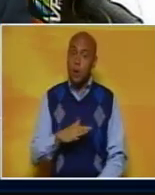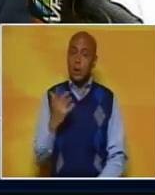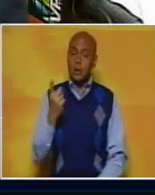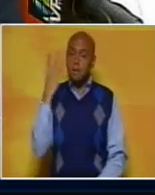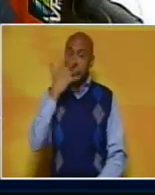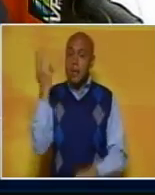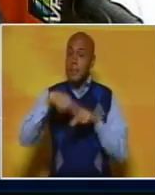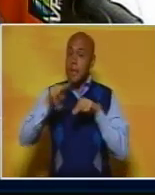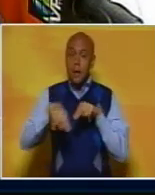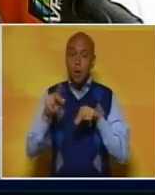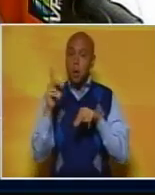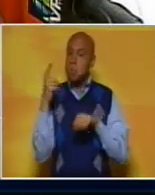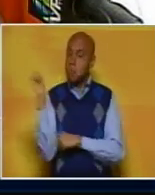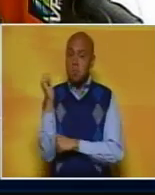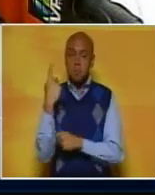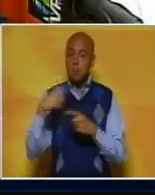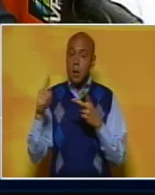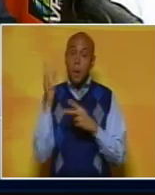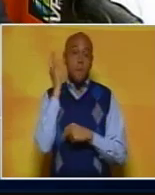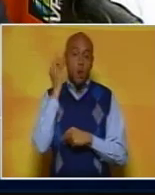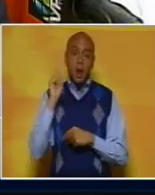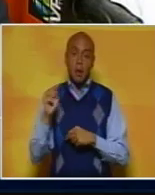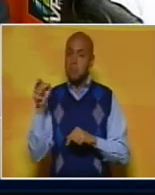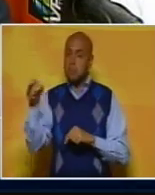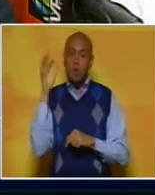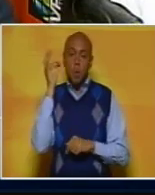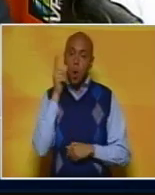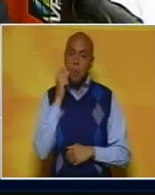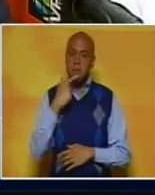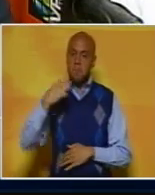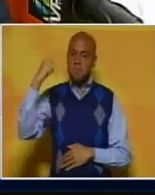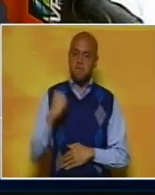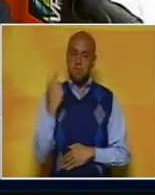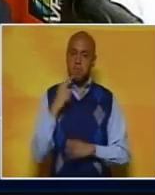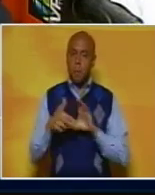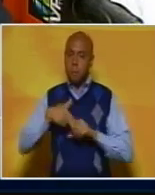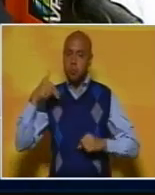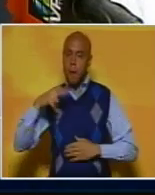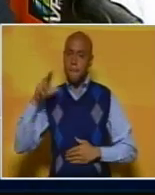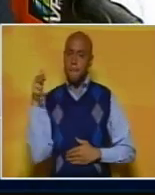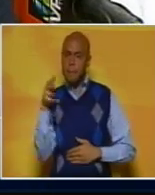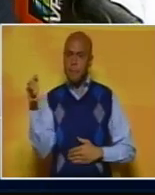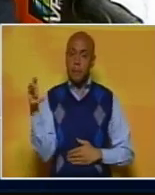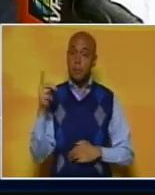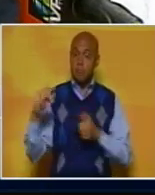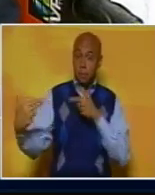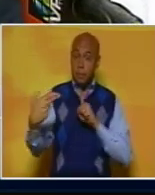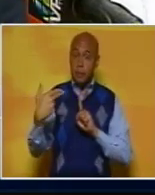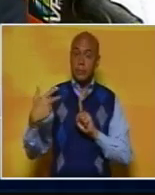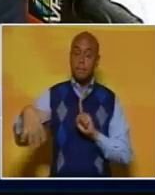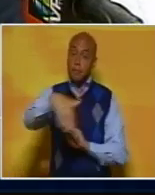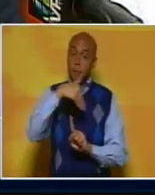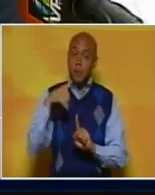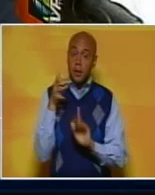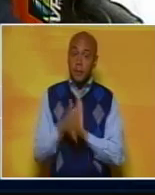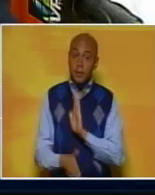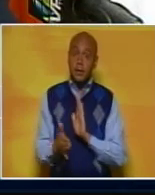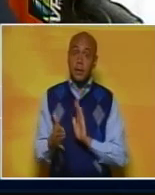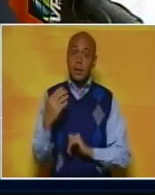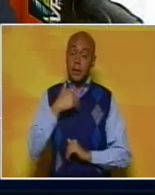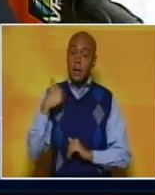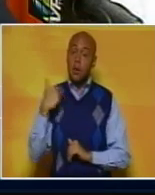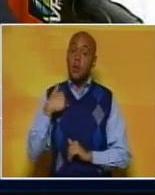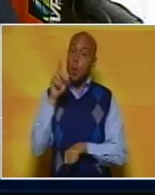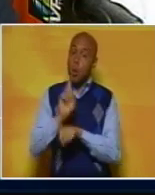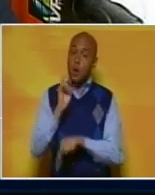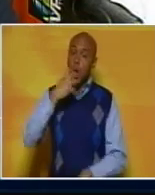distinguir niños, sin distinguir mujeres, abrieron fuego en contra de una actividad cuyo único fin era el de levantar la